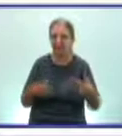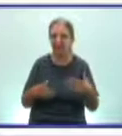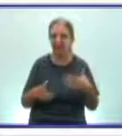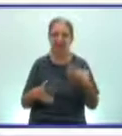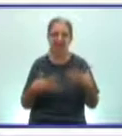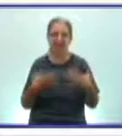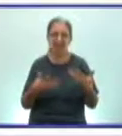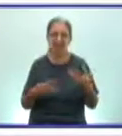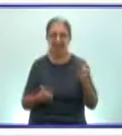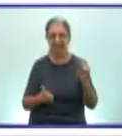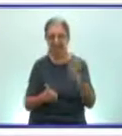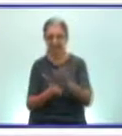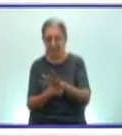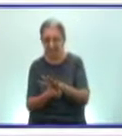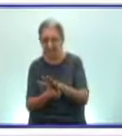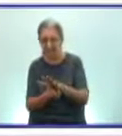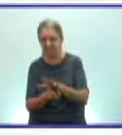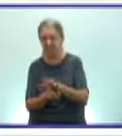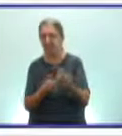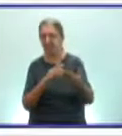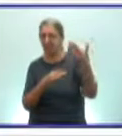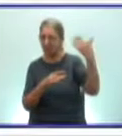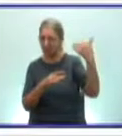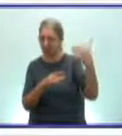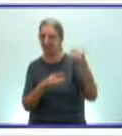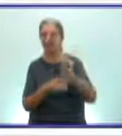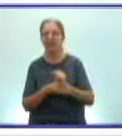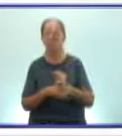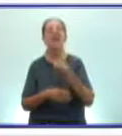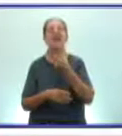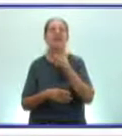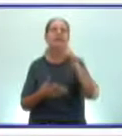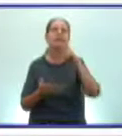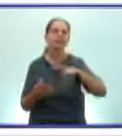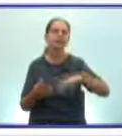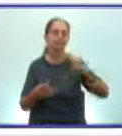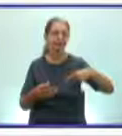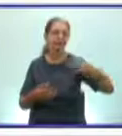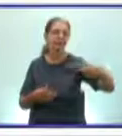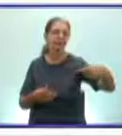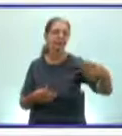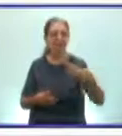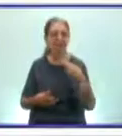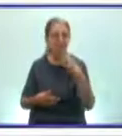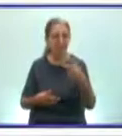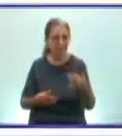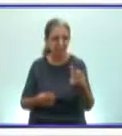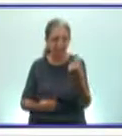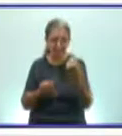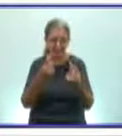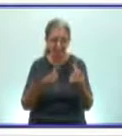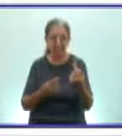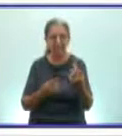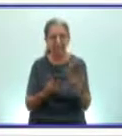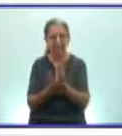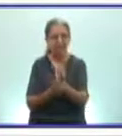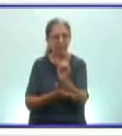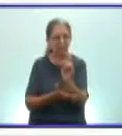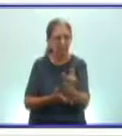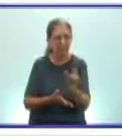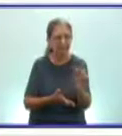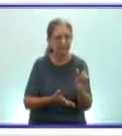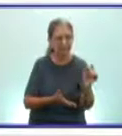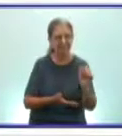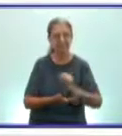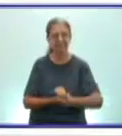la que estaba referido a la evaluación sistemática y los resultados de algunos estudiantes. ¿Qué